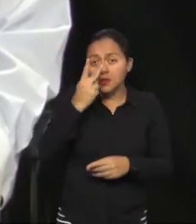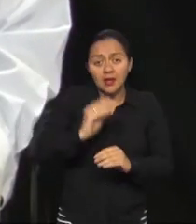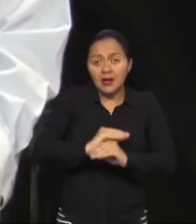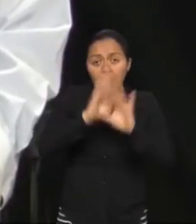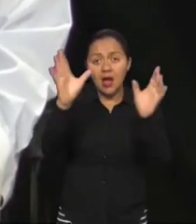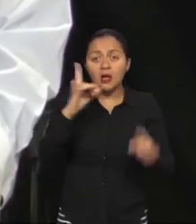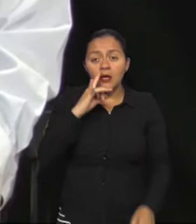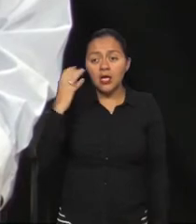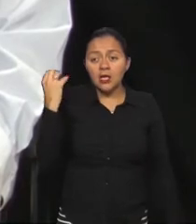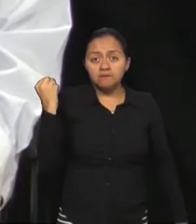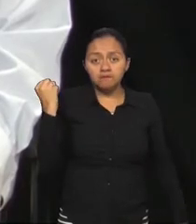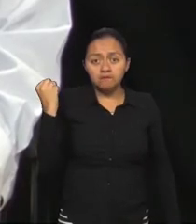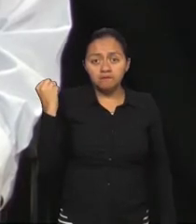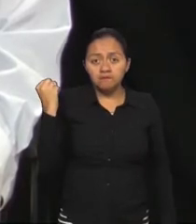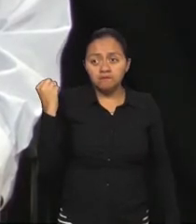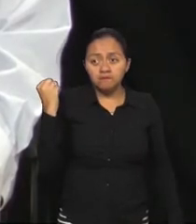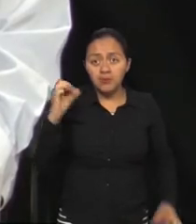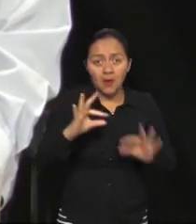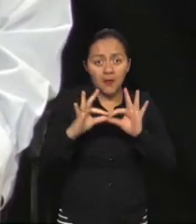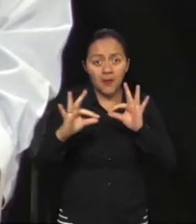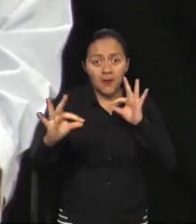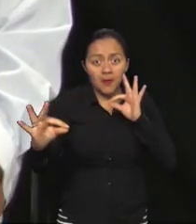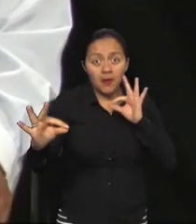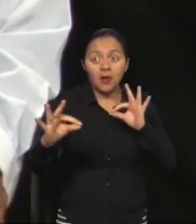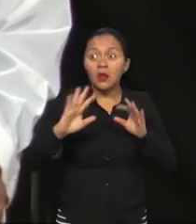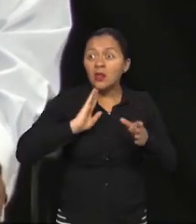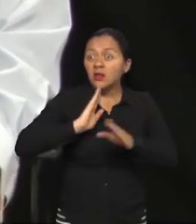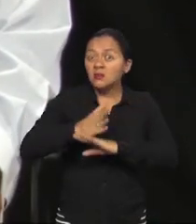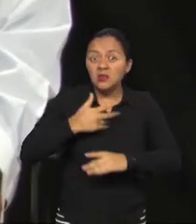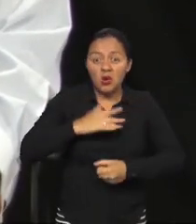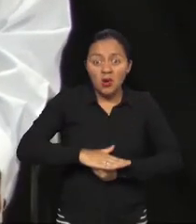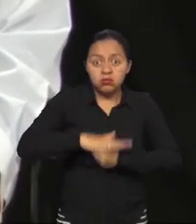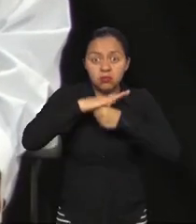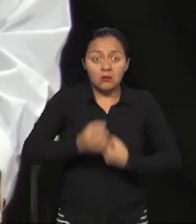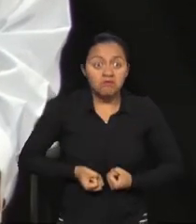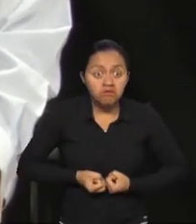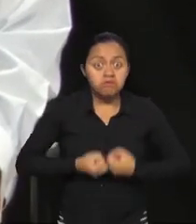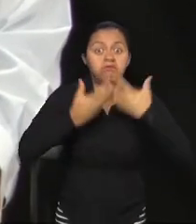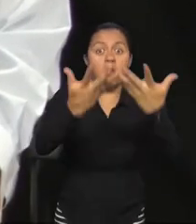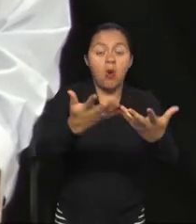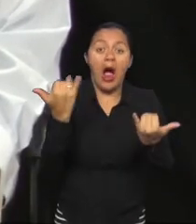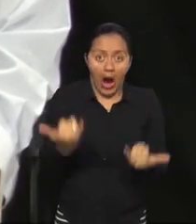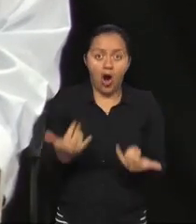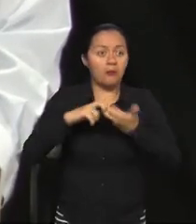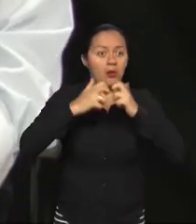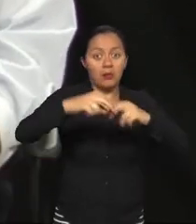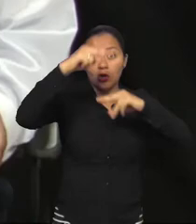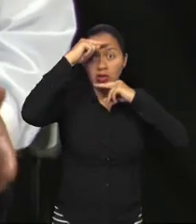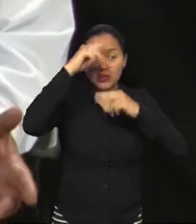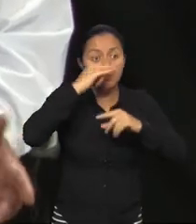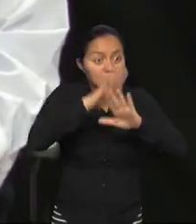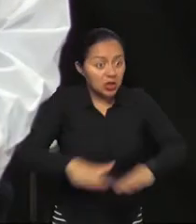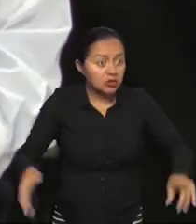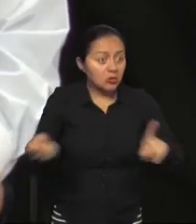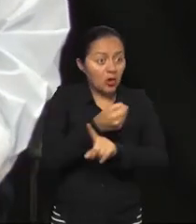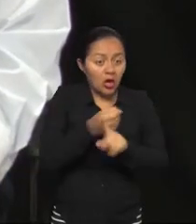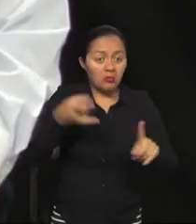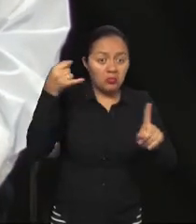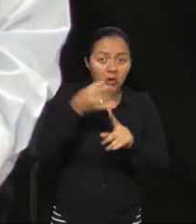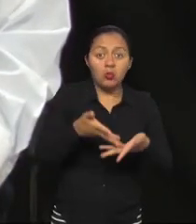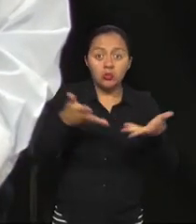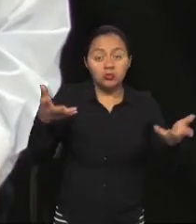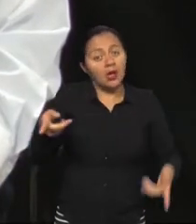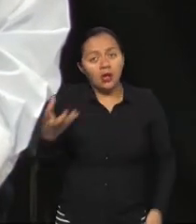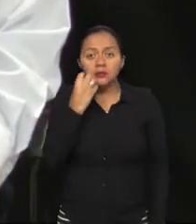acabe el silencio, enseguida se encuentran situaciones que no nos gustaría ver, pero que están ahí. Y es preferible verlas y conversar